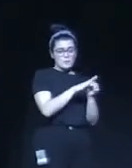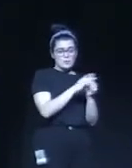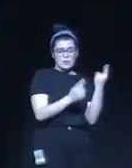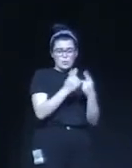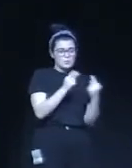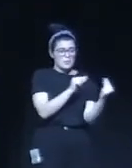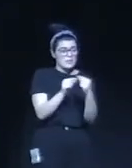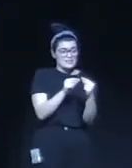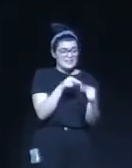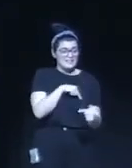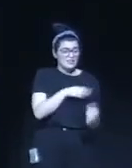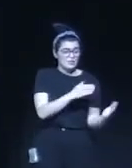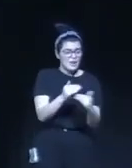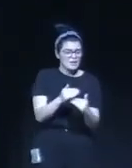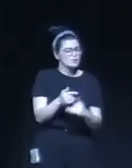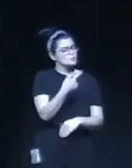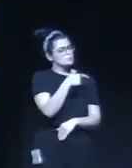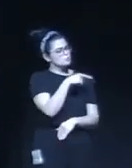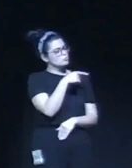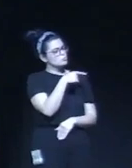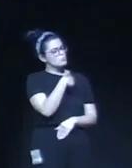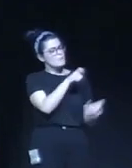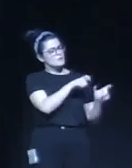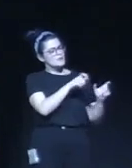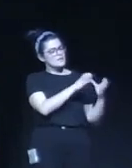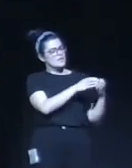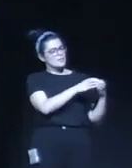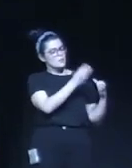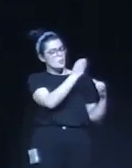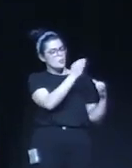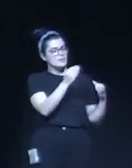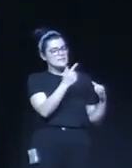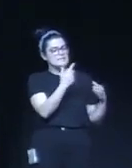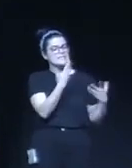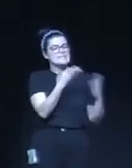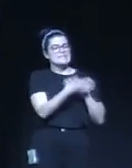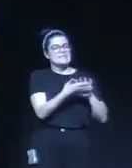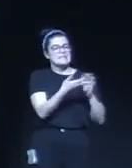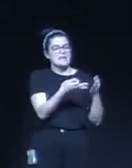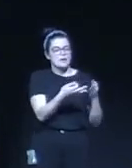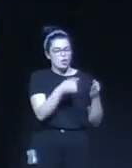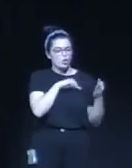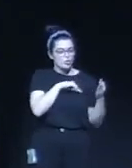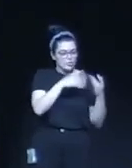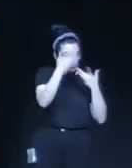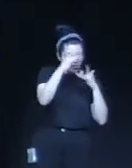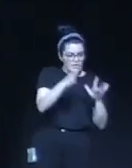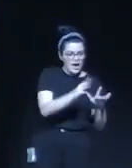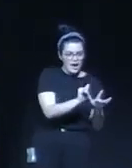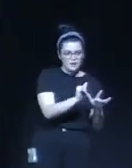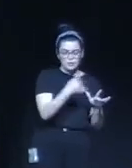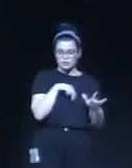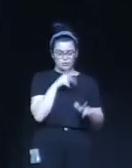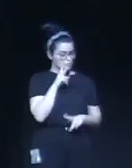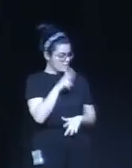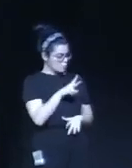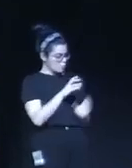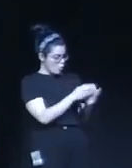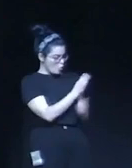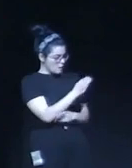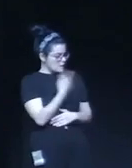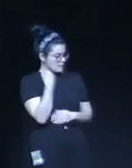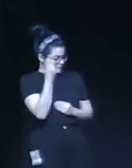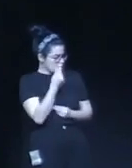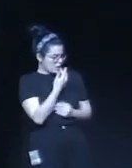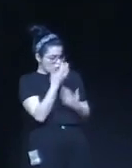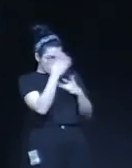¿Qué dice la gente de tu edad en torno a los temas medioambientales? ¿Hay conciencia tanta como la que creemos cuando os miramos? ¿No? ¿Cómo lo